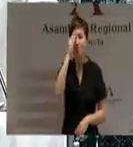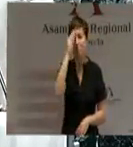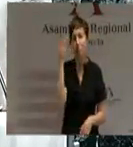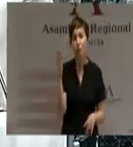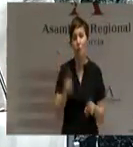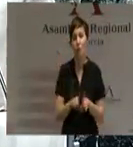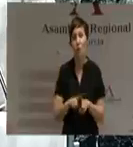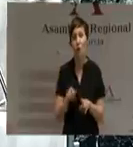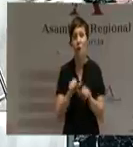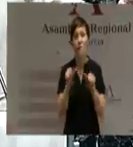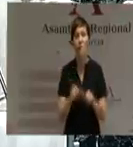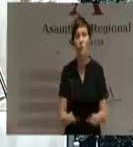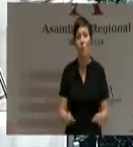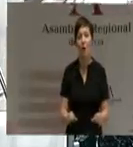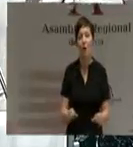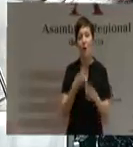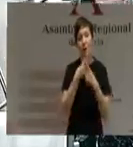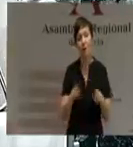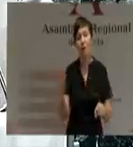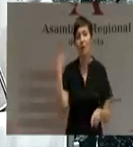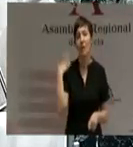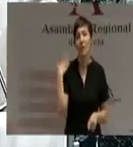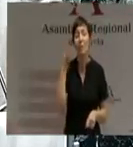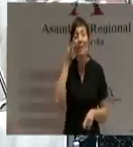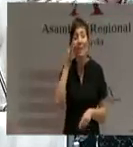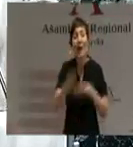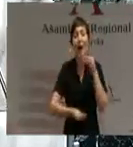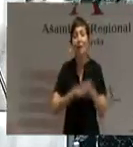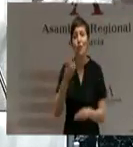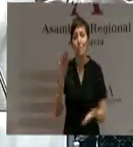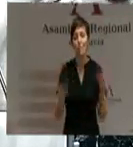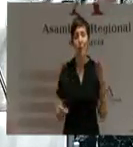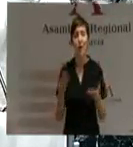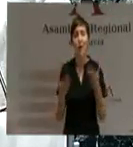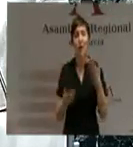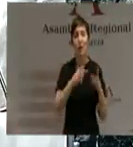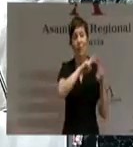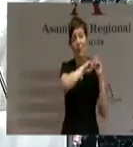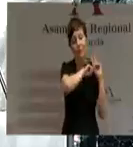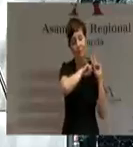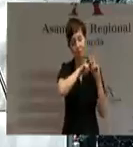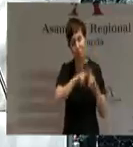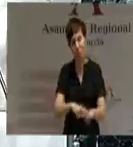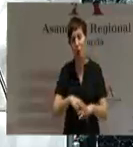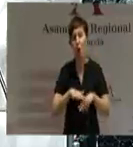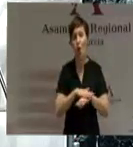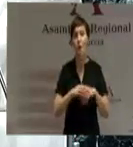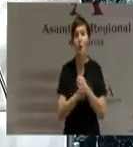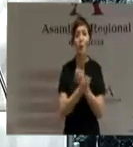en la forma de actuar, y ha acabado usted haciendo balance del Gobierno del señor Valcárcel de 19